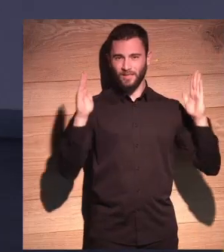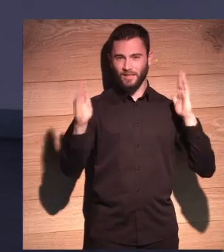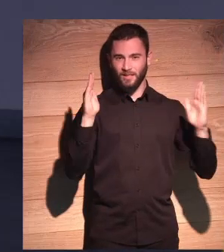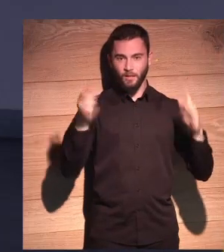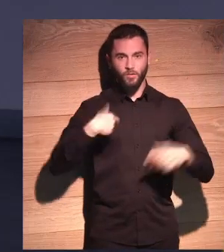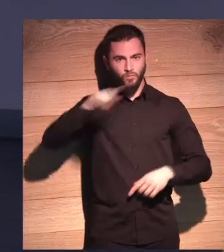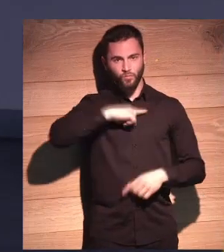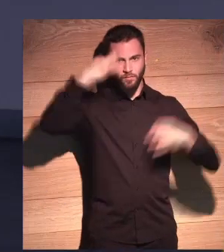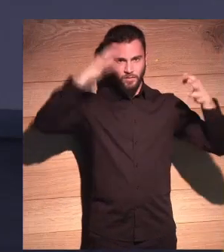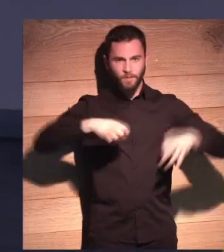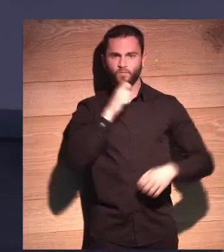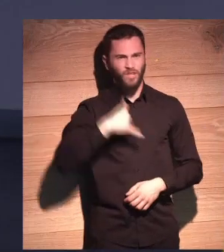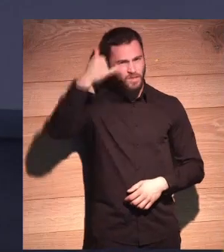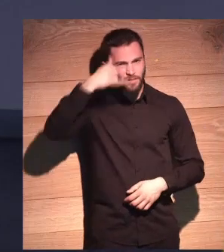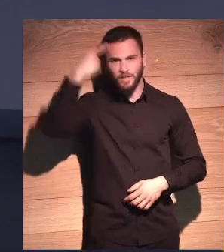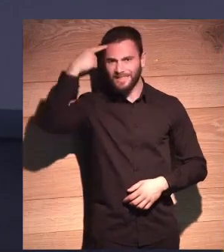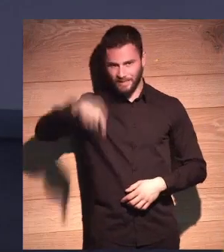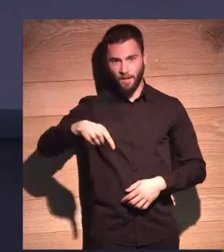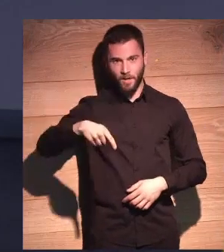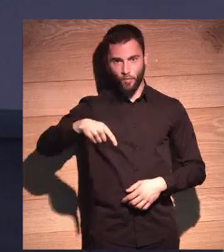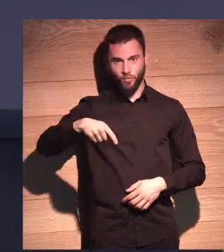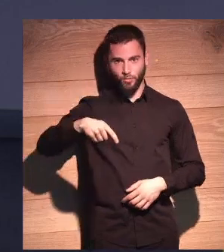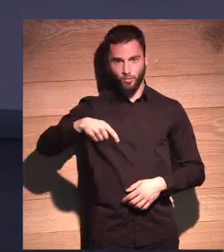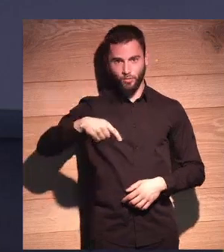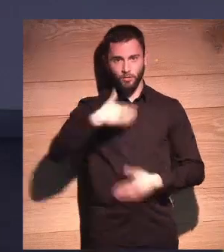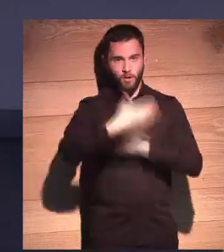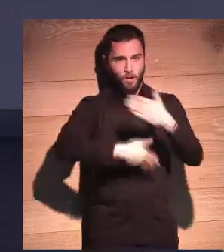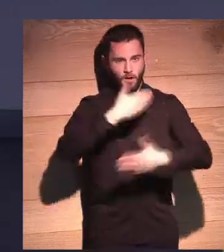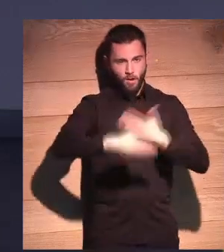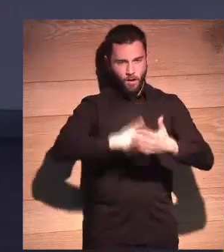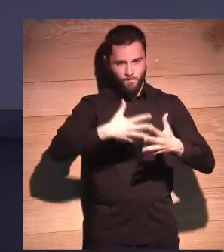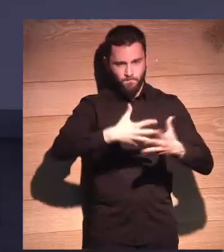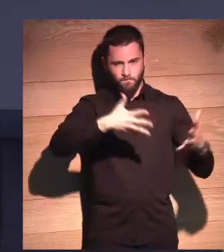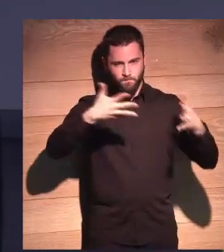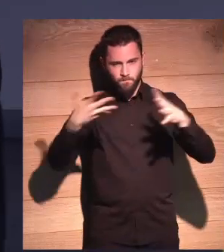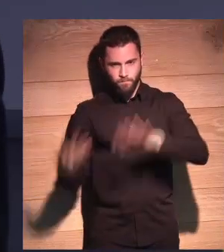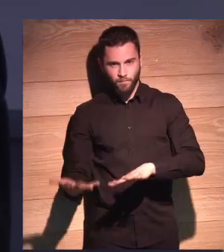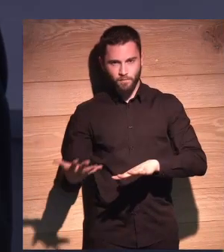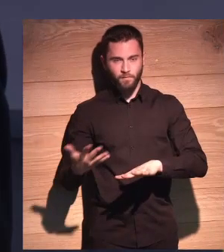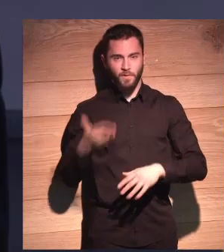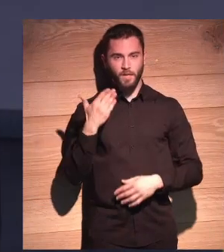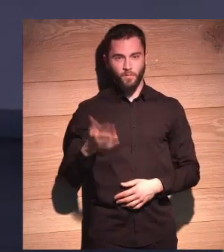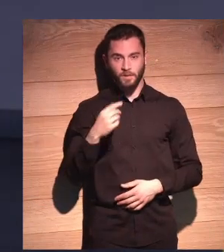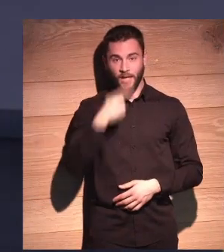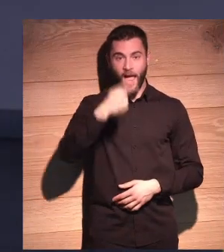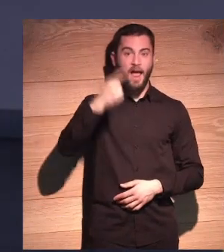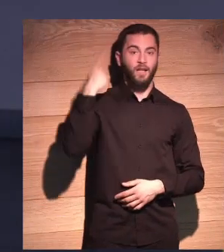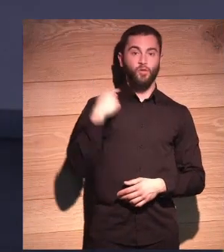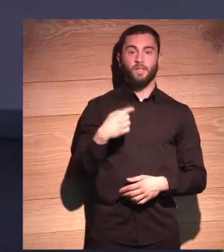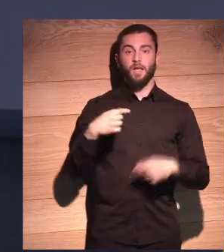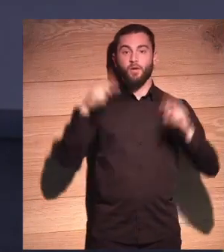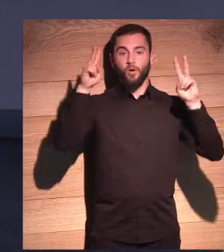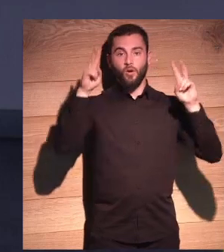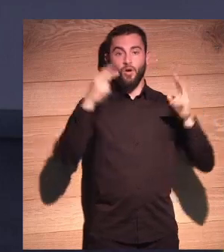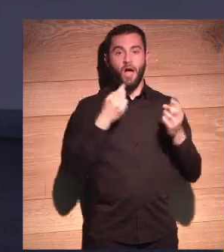estamos convencidos en la Fundación Telefónica que habrá habido un progreso tremendo sobre lo que hablamos el año pasado,